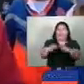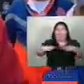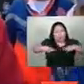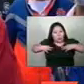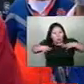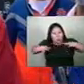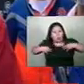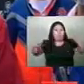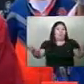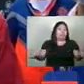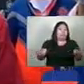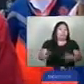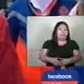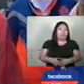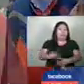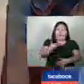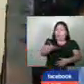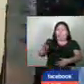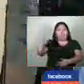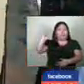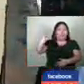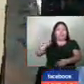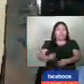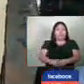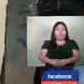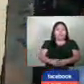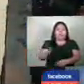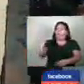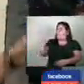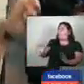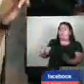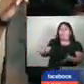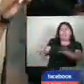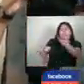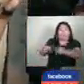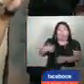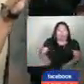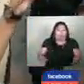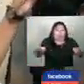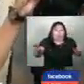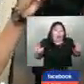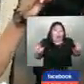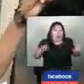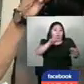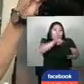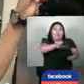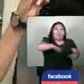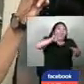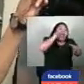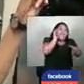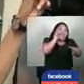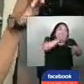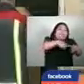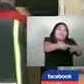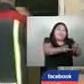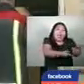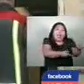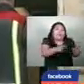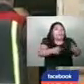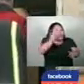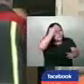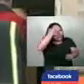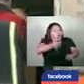ropa como en realidad hay algunos equipos eléctricos. ¿Cómo inició el incendio? Fíjese que es una venta de café que parece que